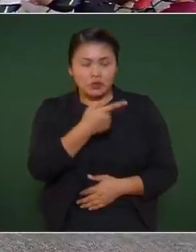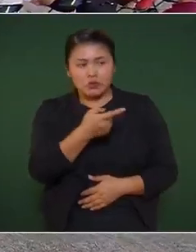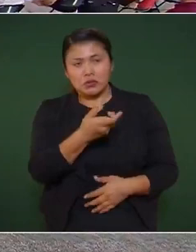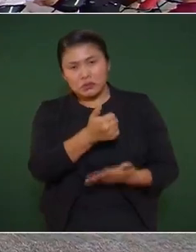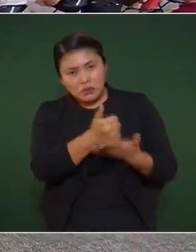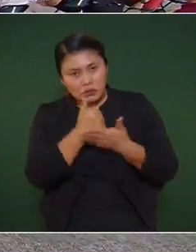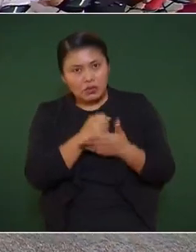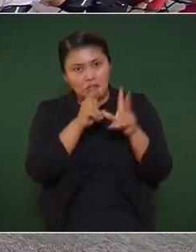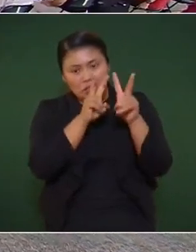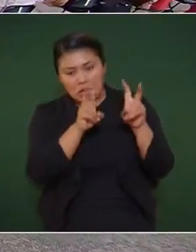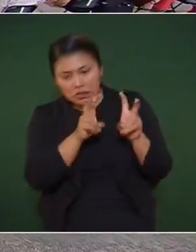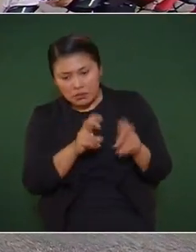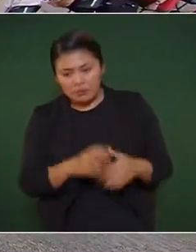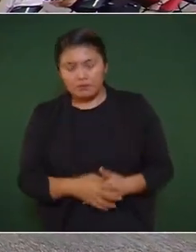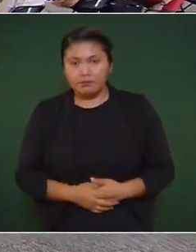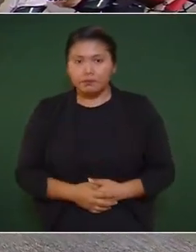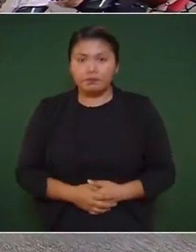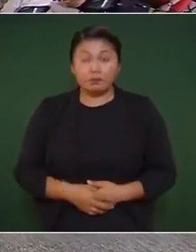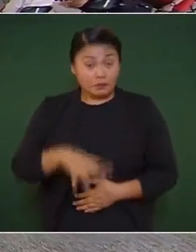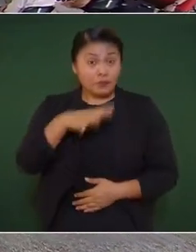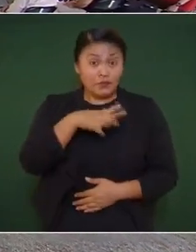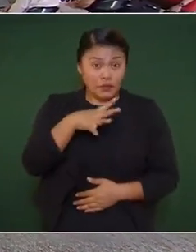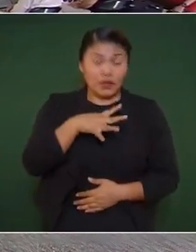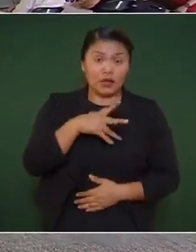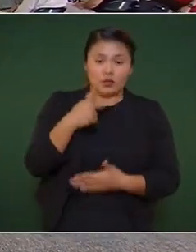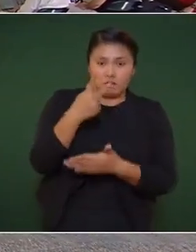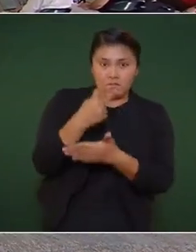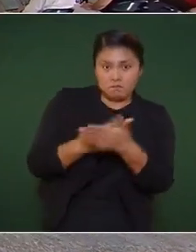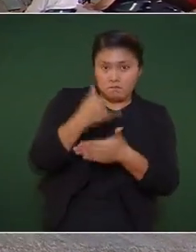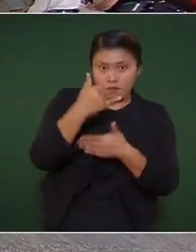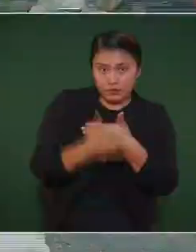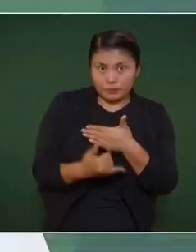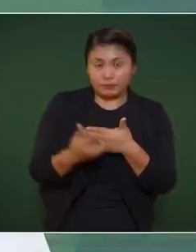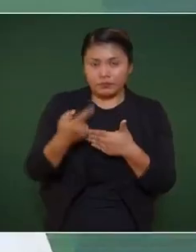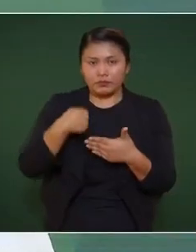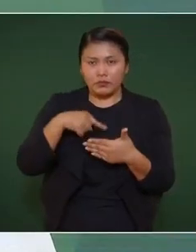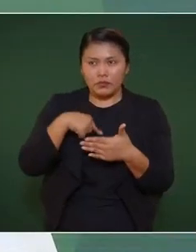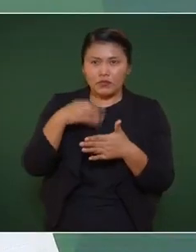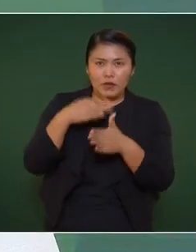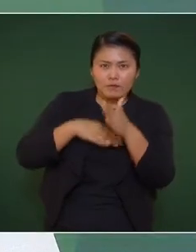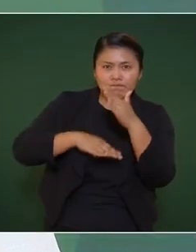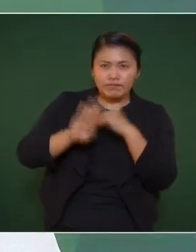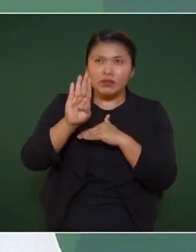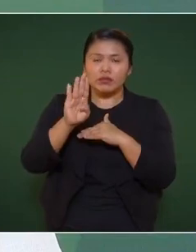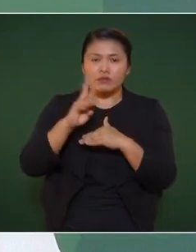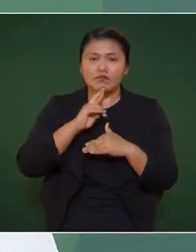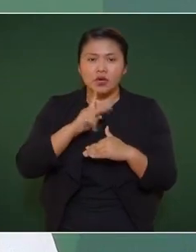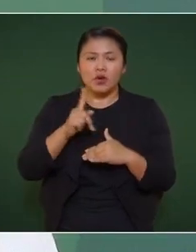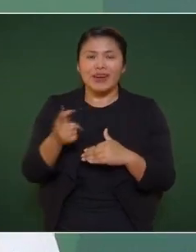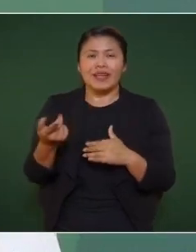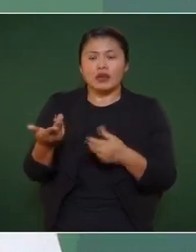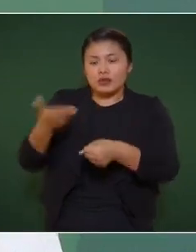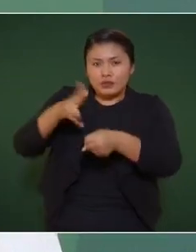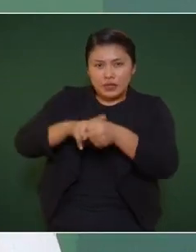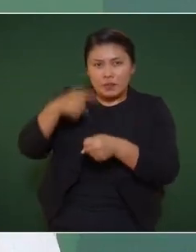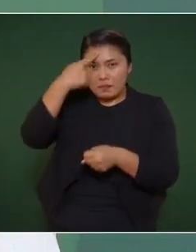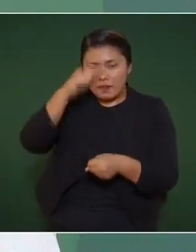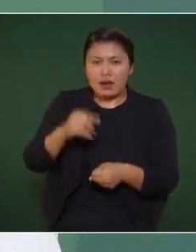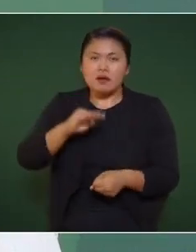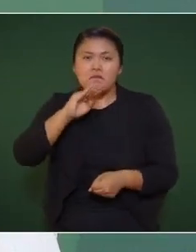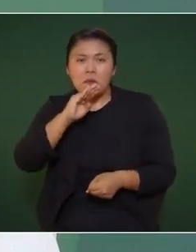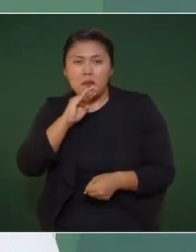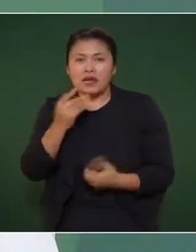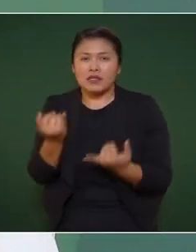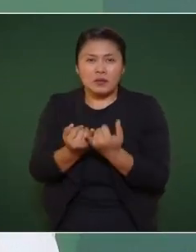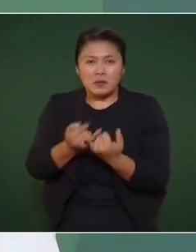Está el proyecto de crecimiento, ahora que mencionas el materno infantil, pronto vamos a dar ya la noticia